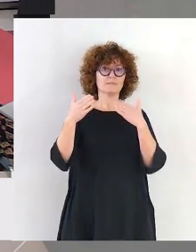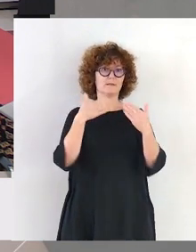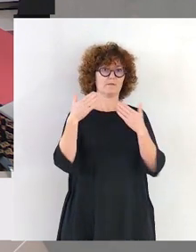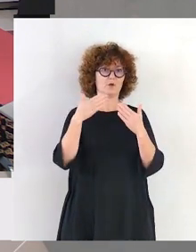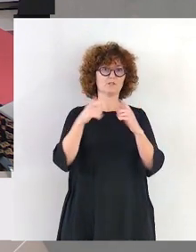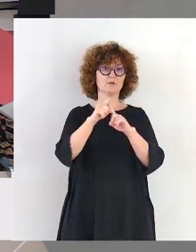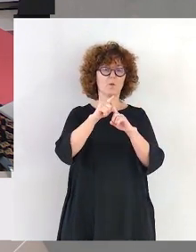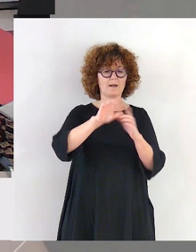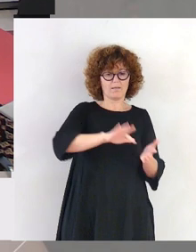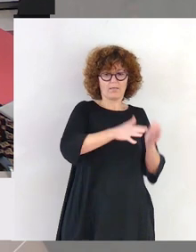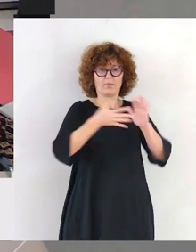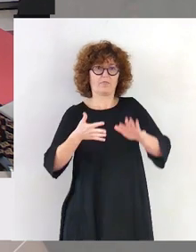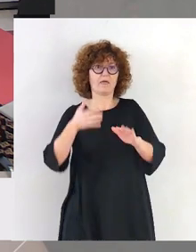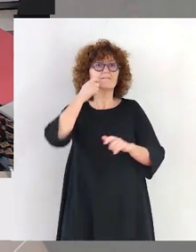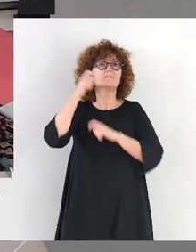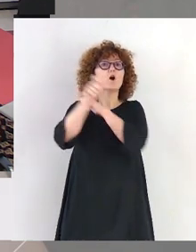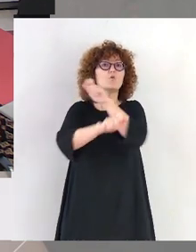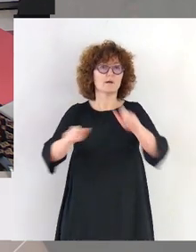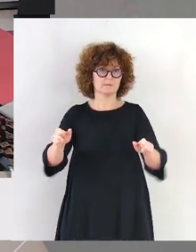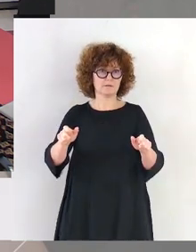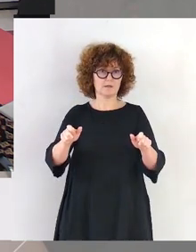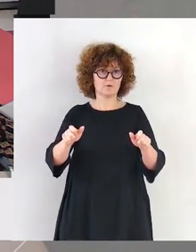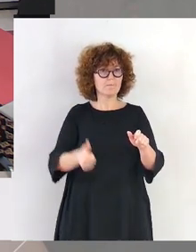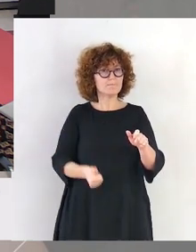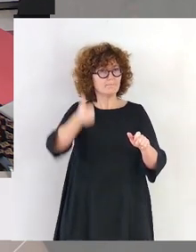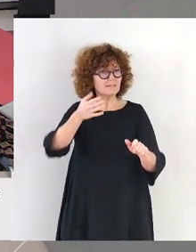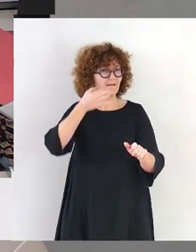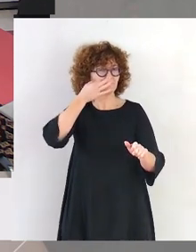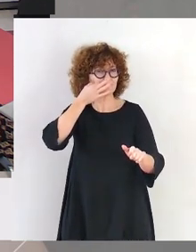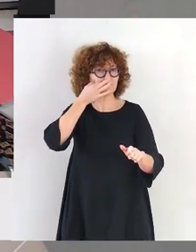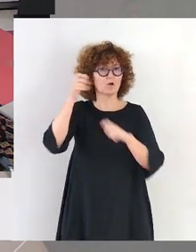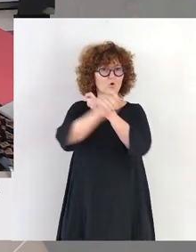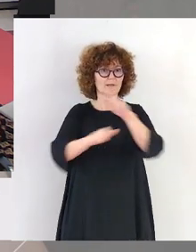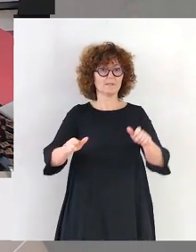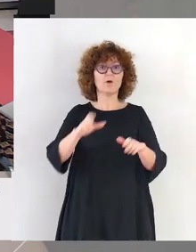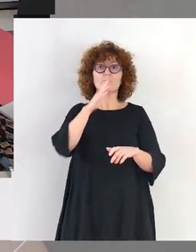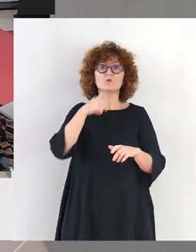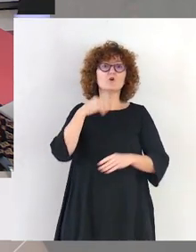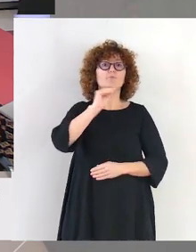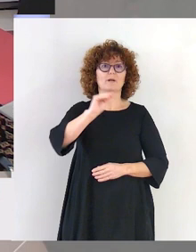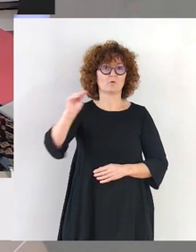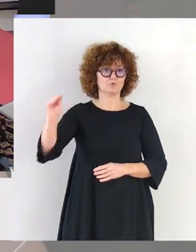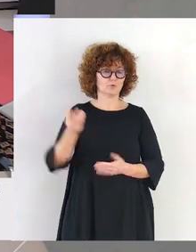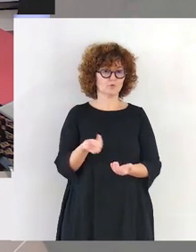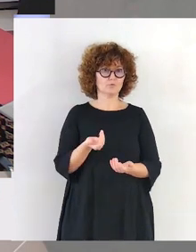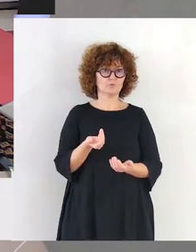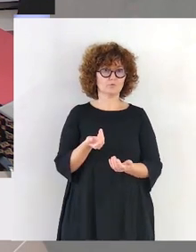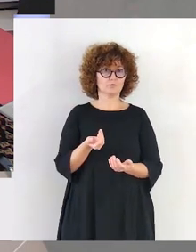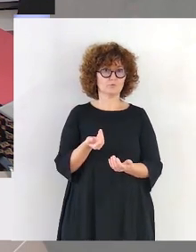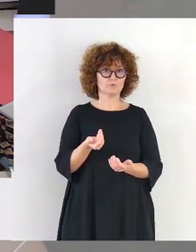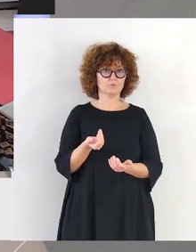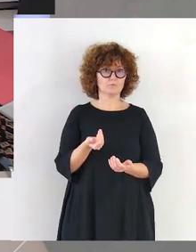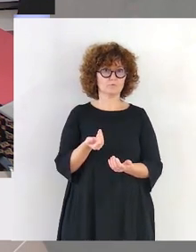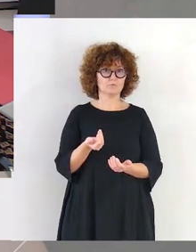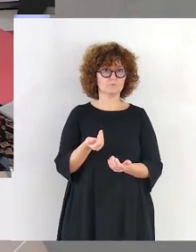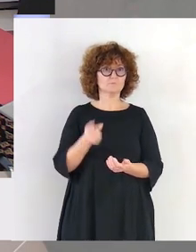plano humanitario al tema específicamente más humanitario porque la pregunta es Cuáles son las consecuencias que está teniendo